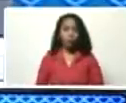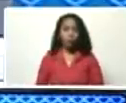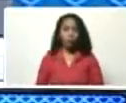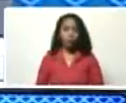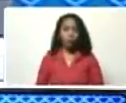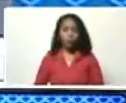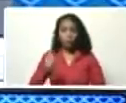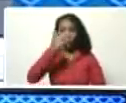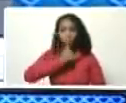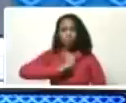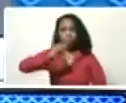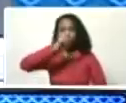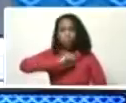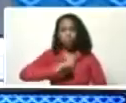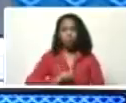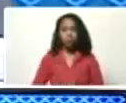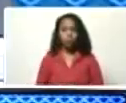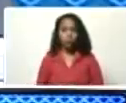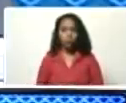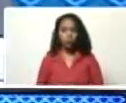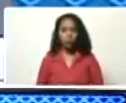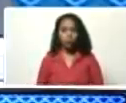de resistencia